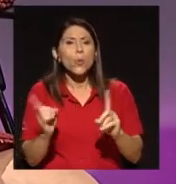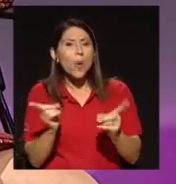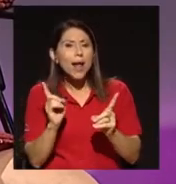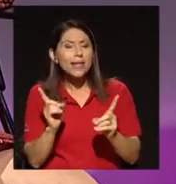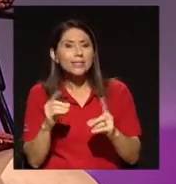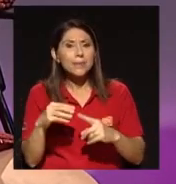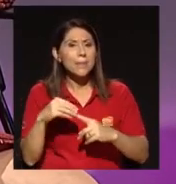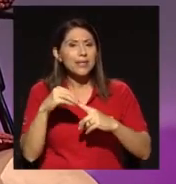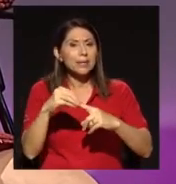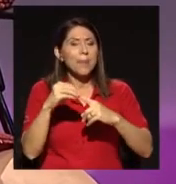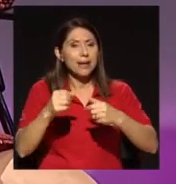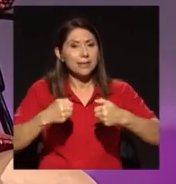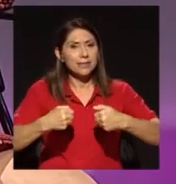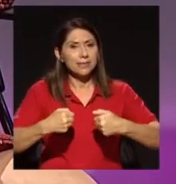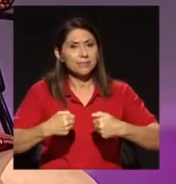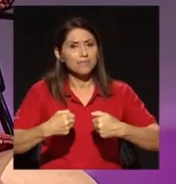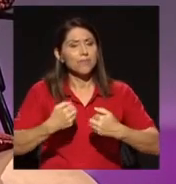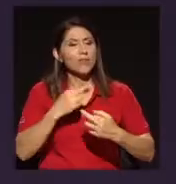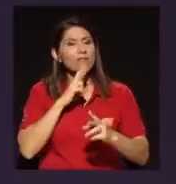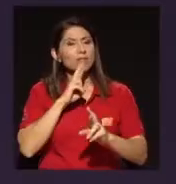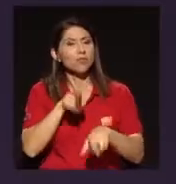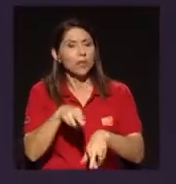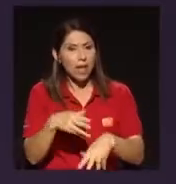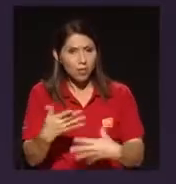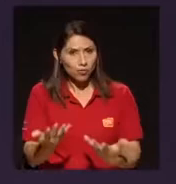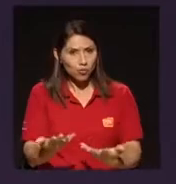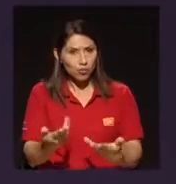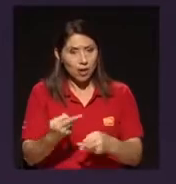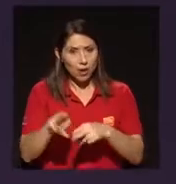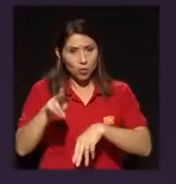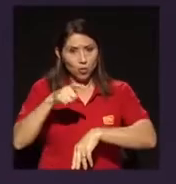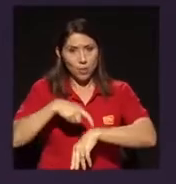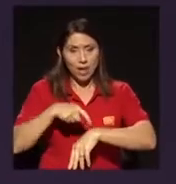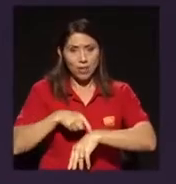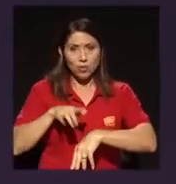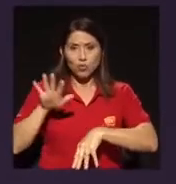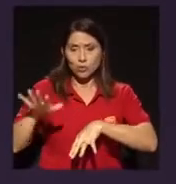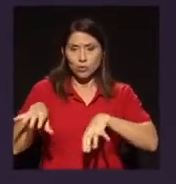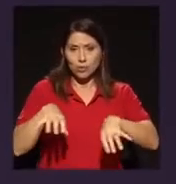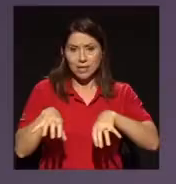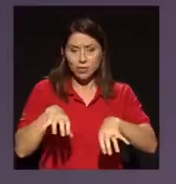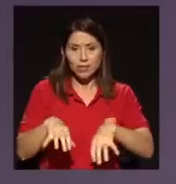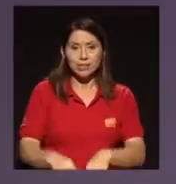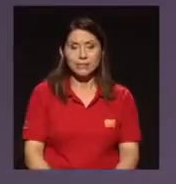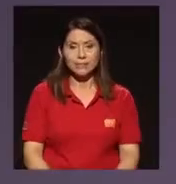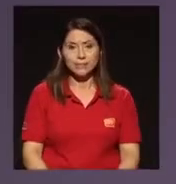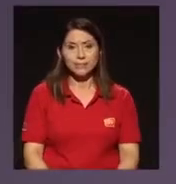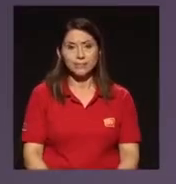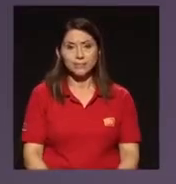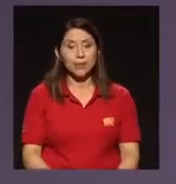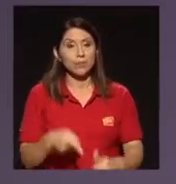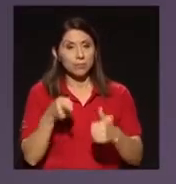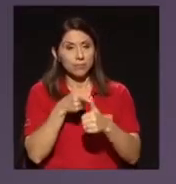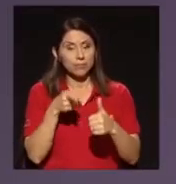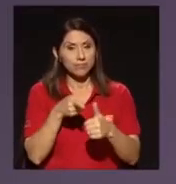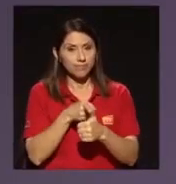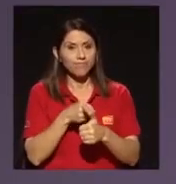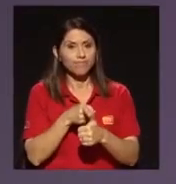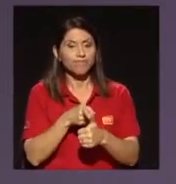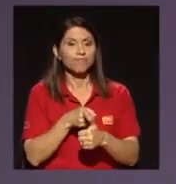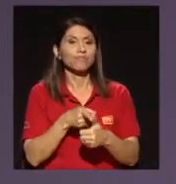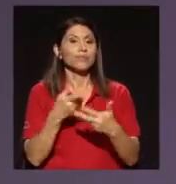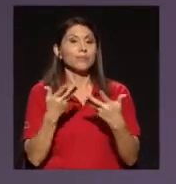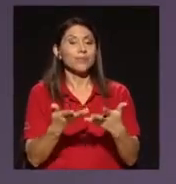sido los uh-huh. principales resultados, a corto plazo de sus acciones? Bueno, en primer lugar, el CIAM es el órgano